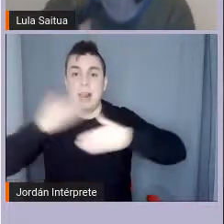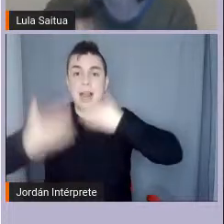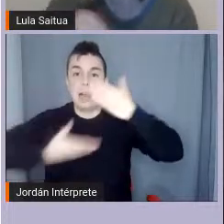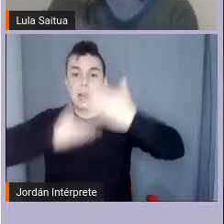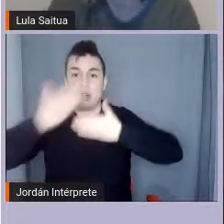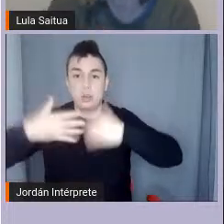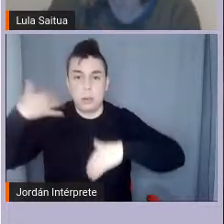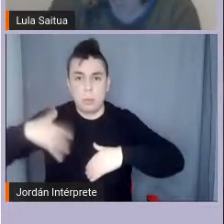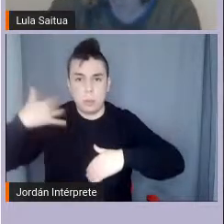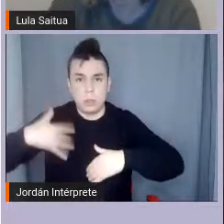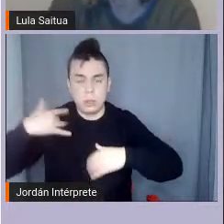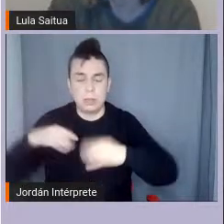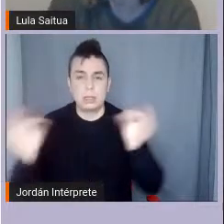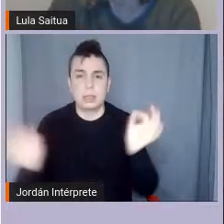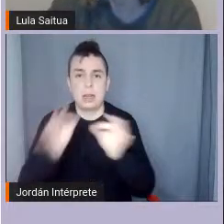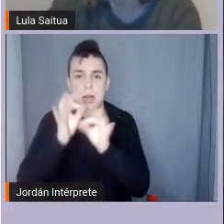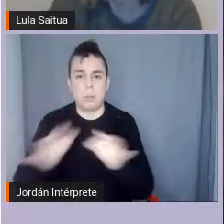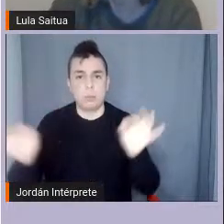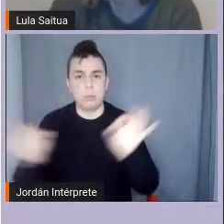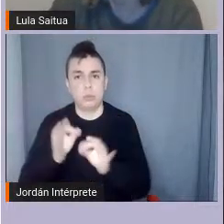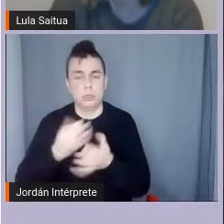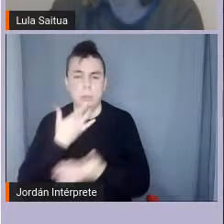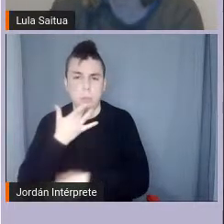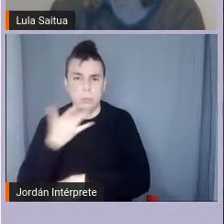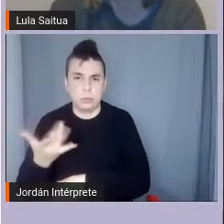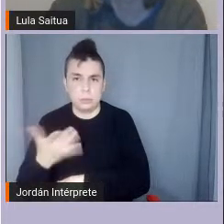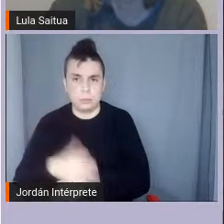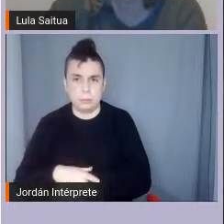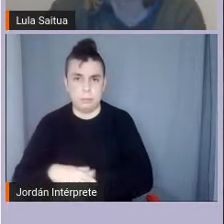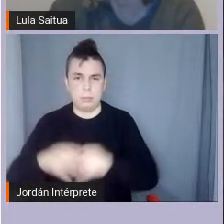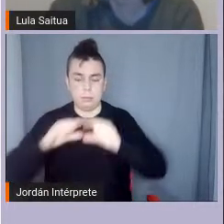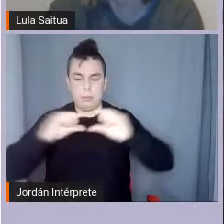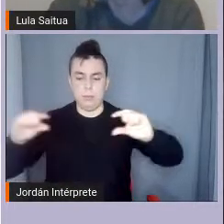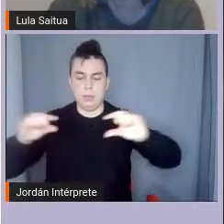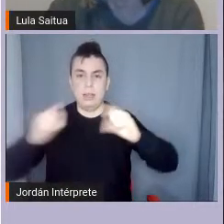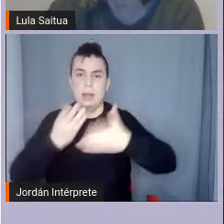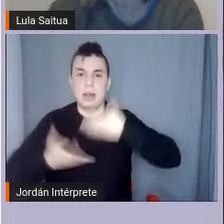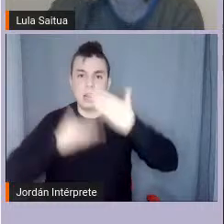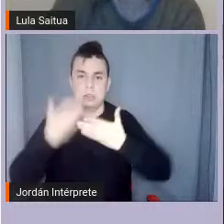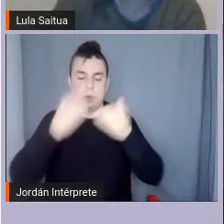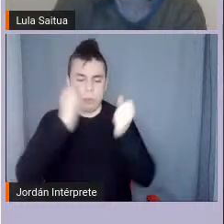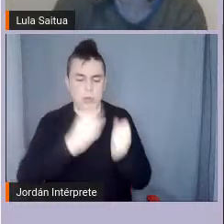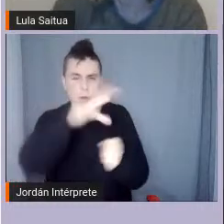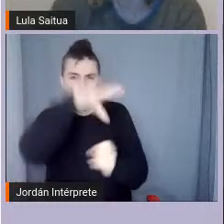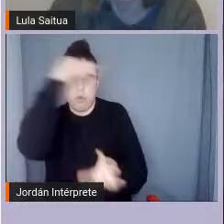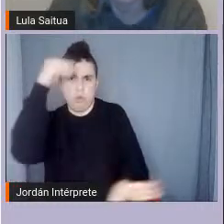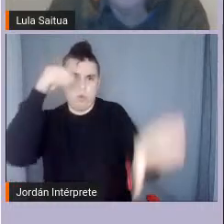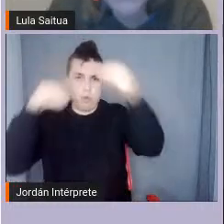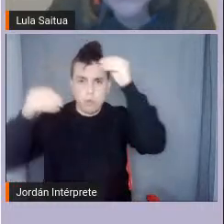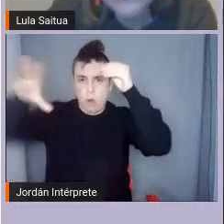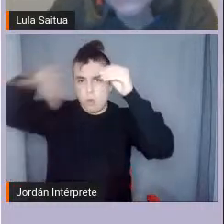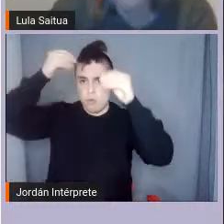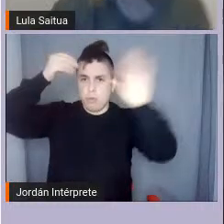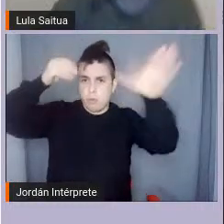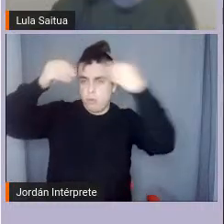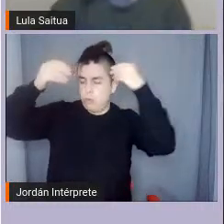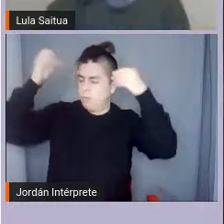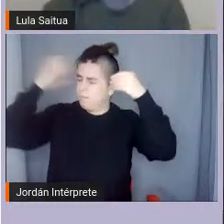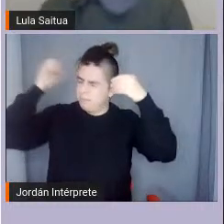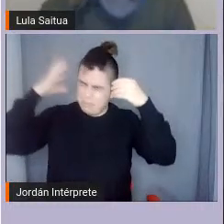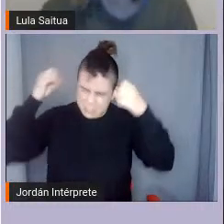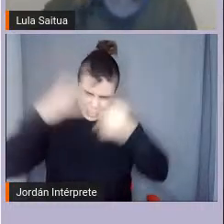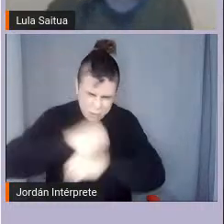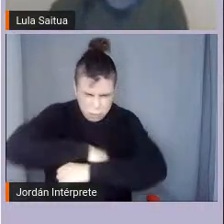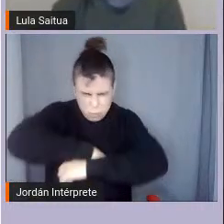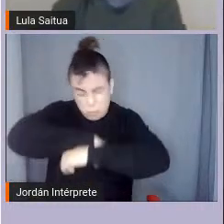en la música. La canción es fuente de múltiples aprendizajes. Con la canción